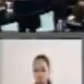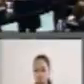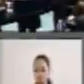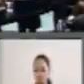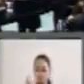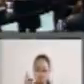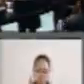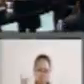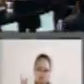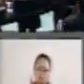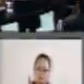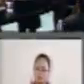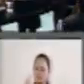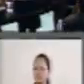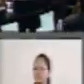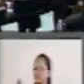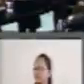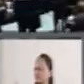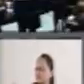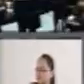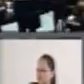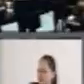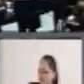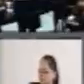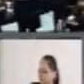político de mucha estatura y de mucho prestigio.